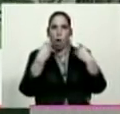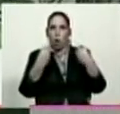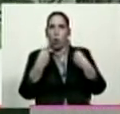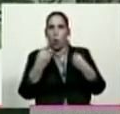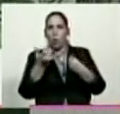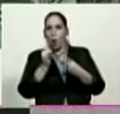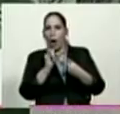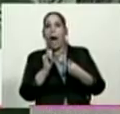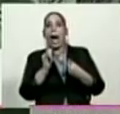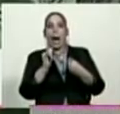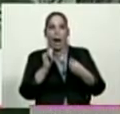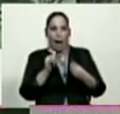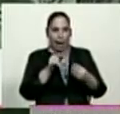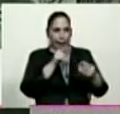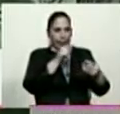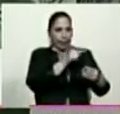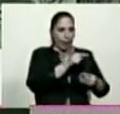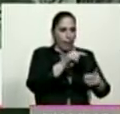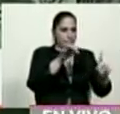provocación a otra.